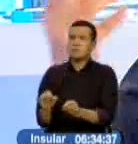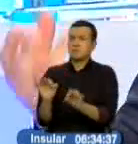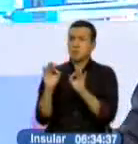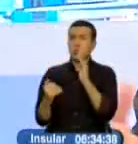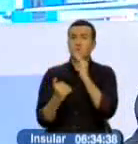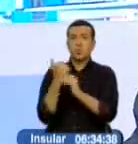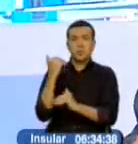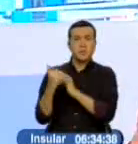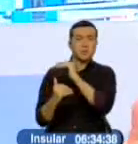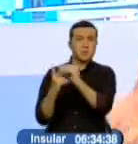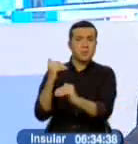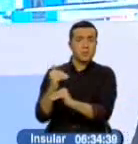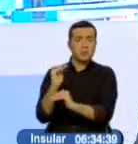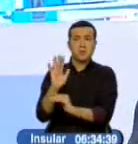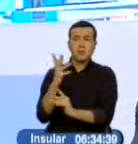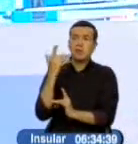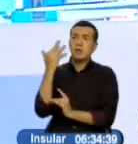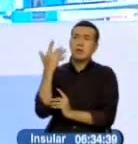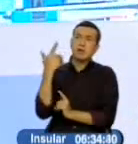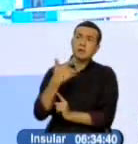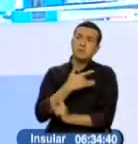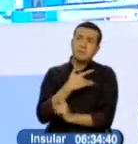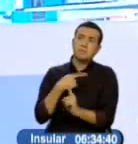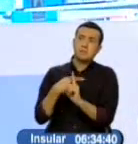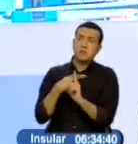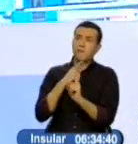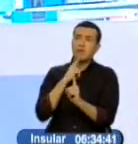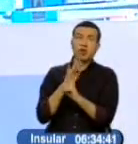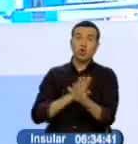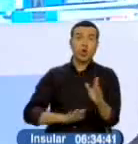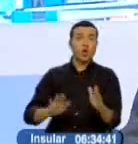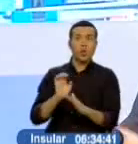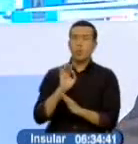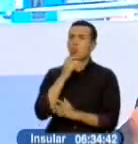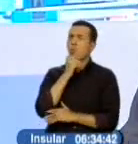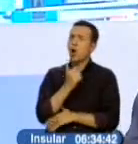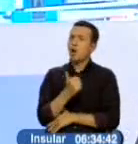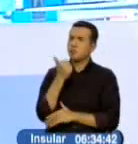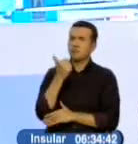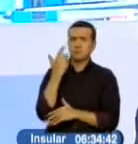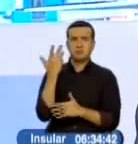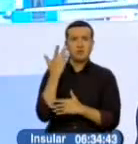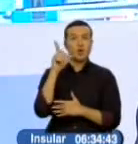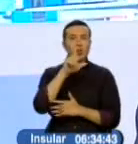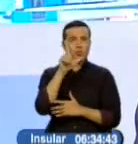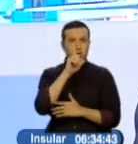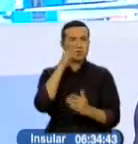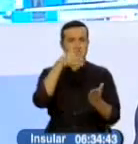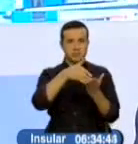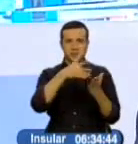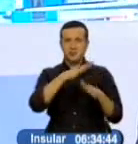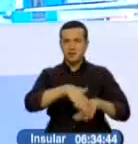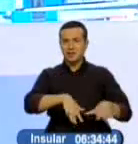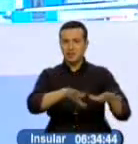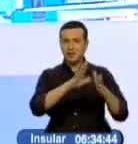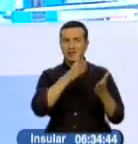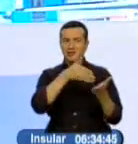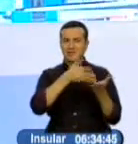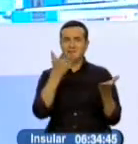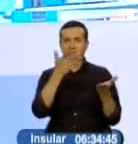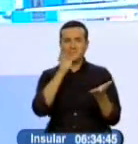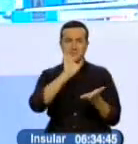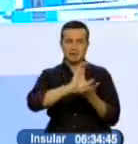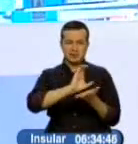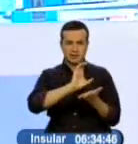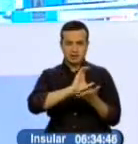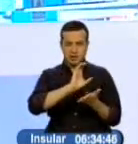nuevos procesos muy esperanzadores por lo que ha pasado en el país. Yo estuve el día lunes en el